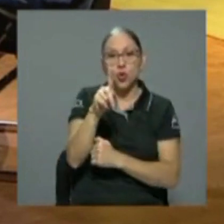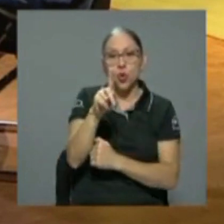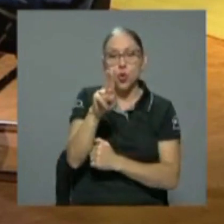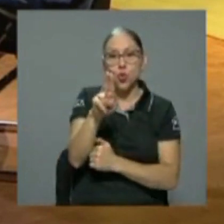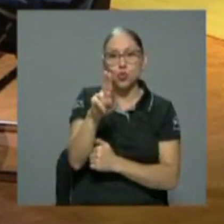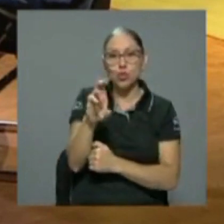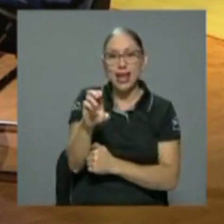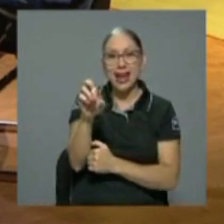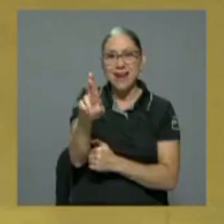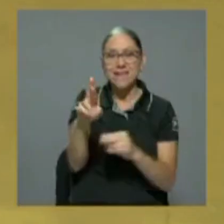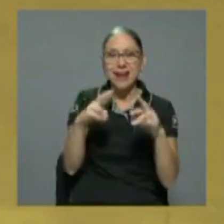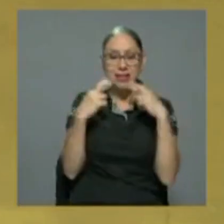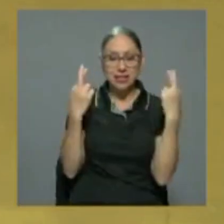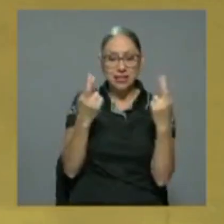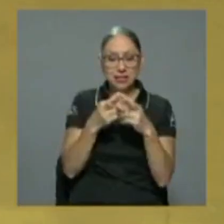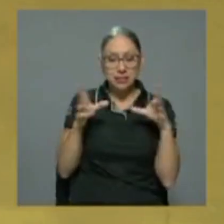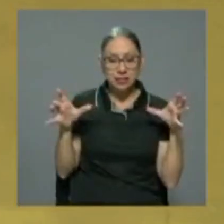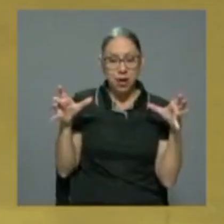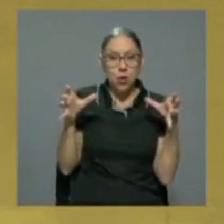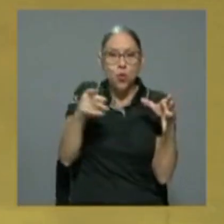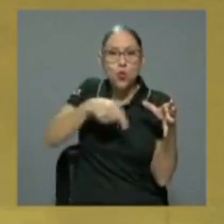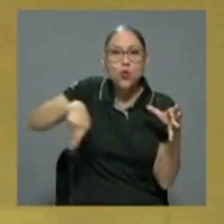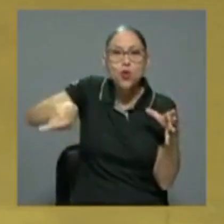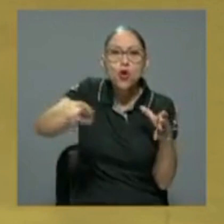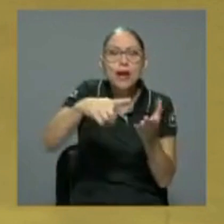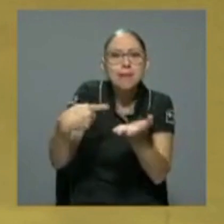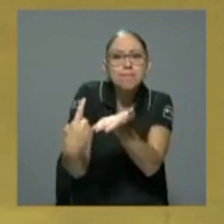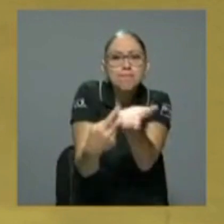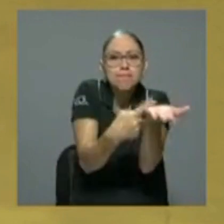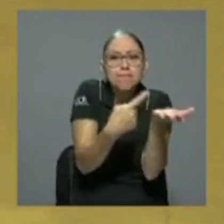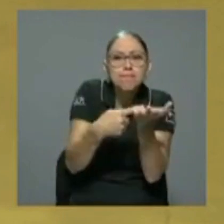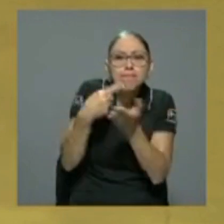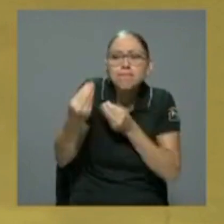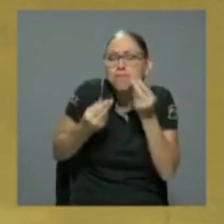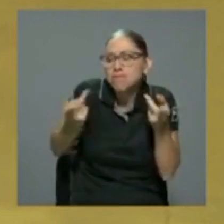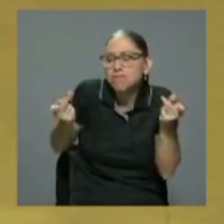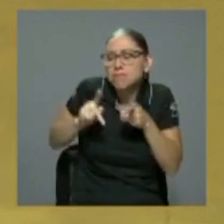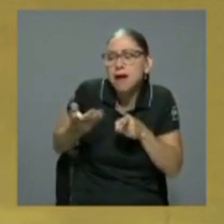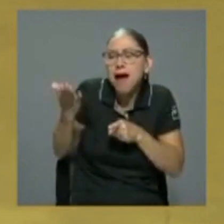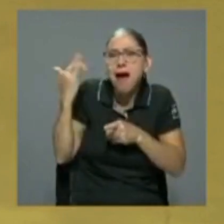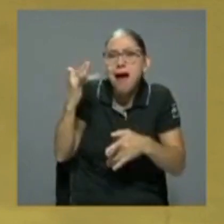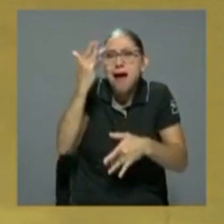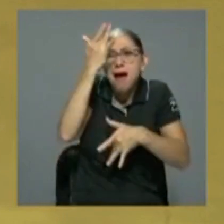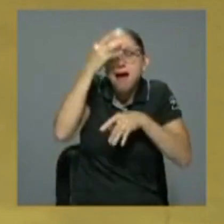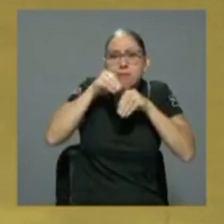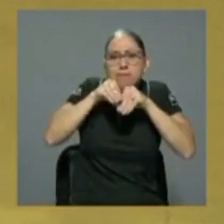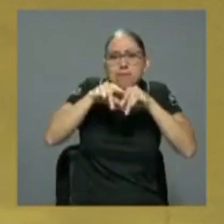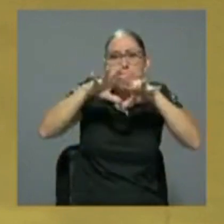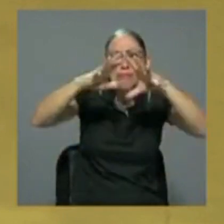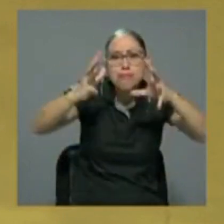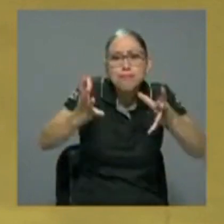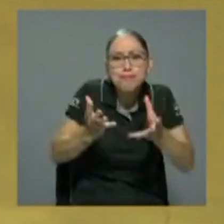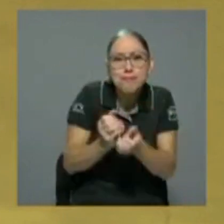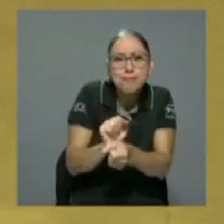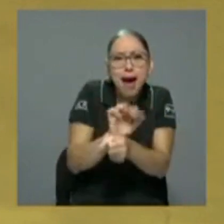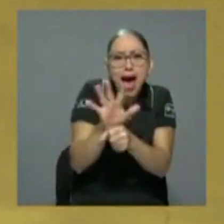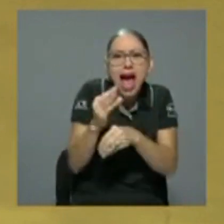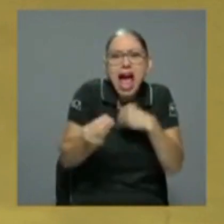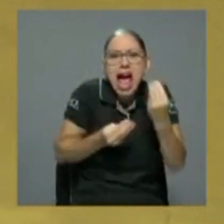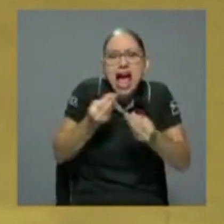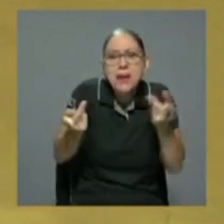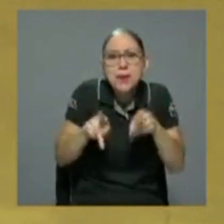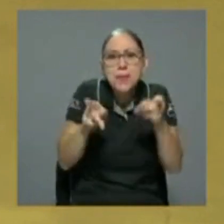sector para que empezáramos a dialogar cómo nos fue en la pandemia, cómo nos estaba yendo y cómo, sobre todo,